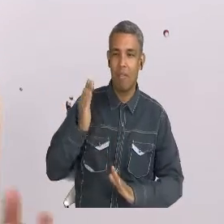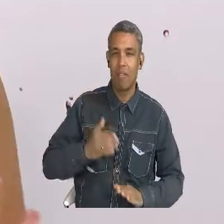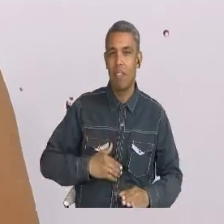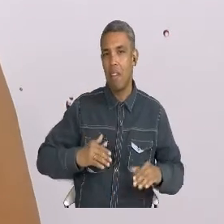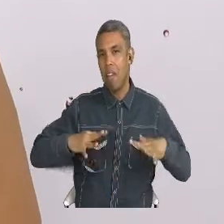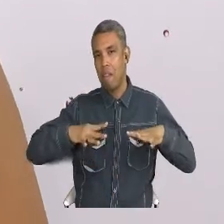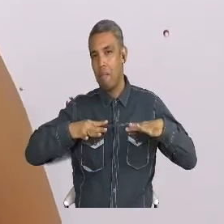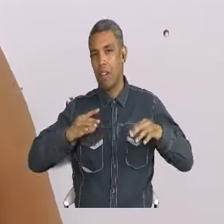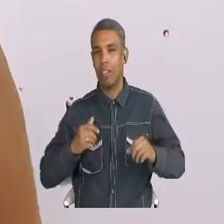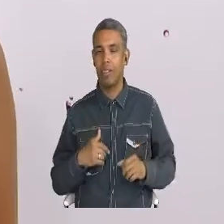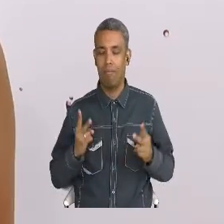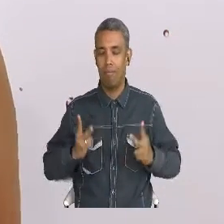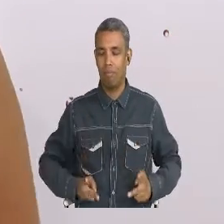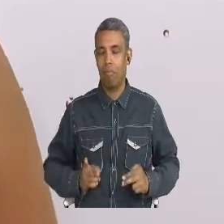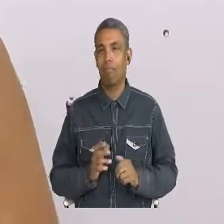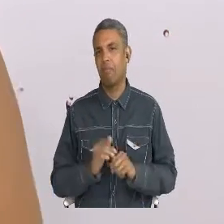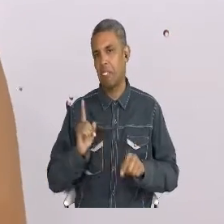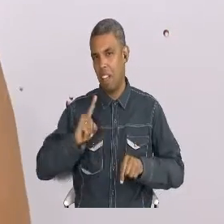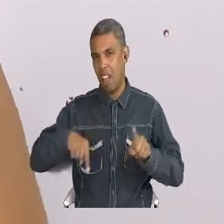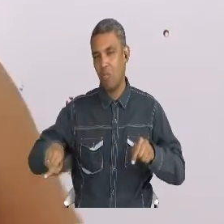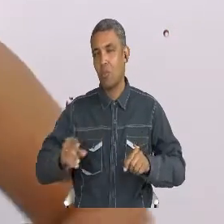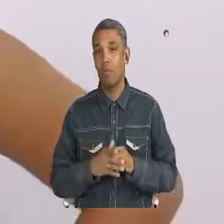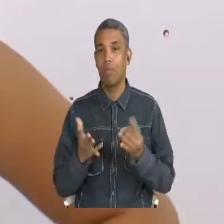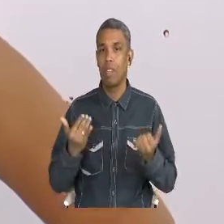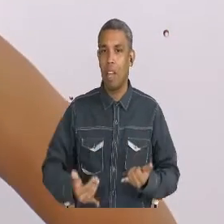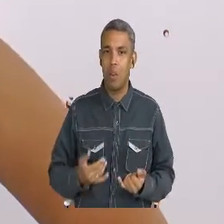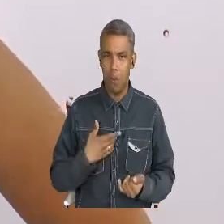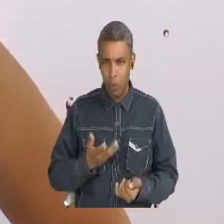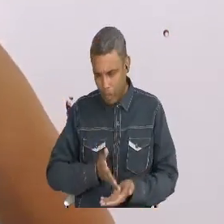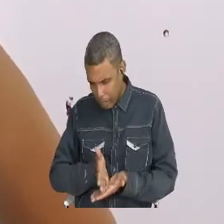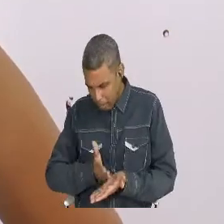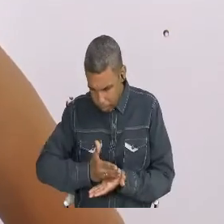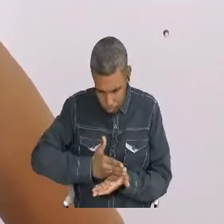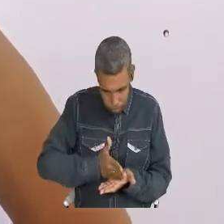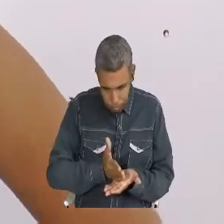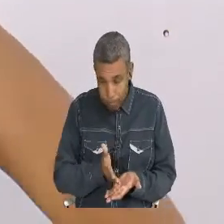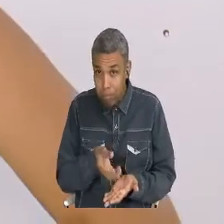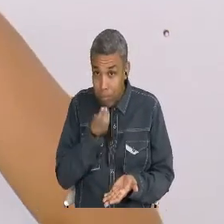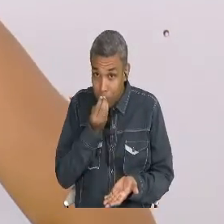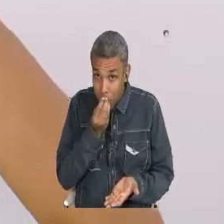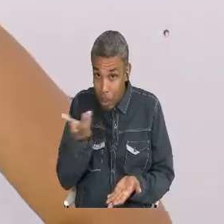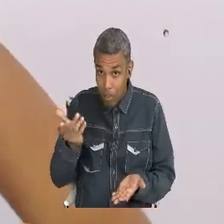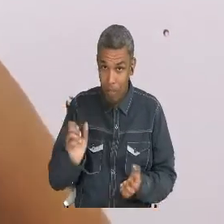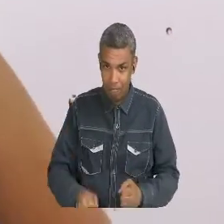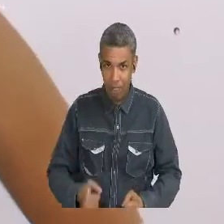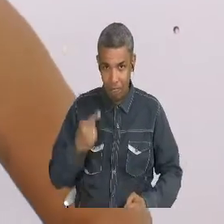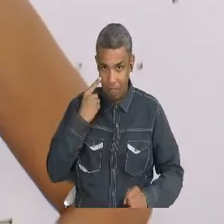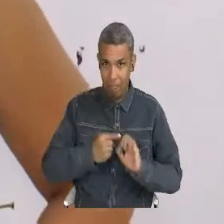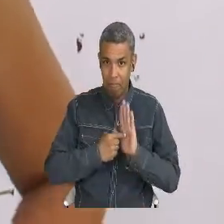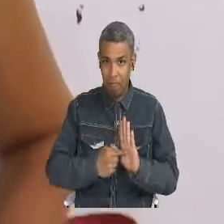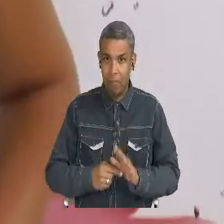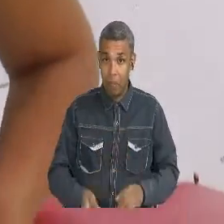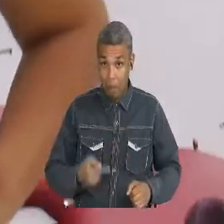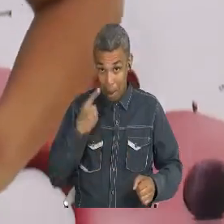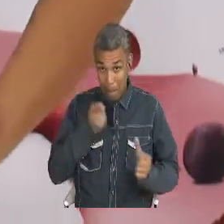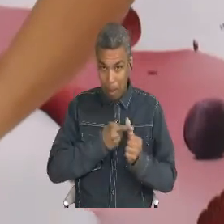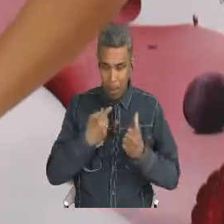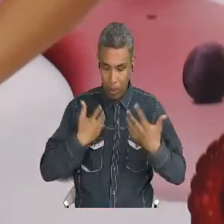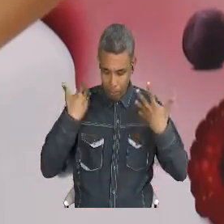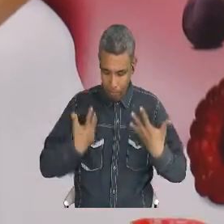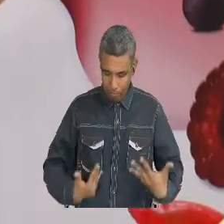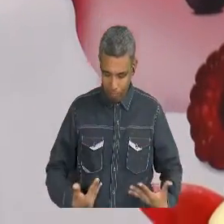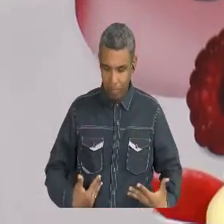televidentes, bienvenidos a Pedir de Boca. Este es su programa, el mejor programa de cocina gourmet en Barranca Bermeja. Y yo quiero que me miren aquí esta pinta bien bella, bien